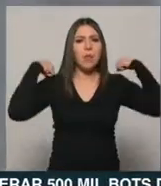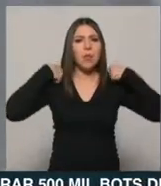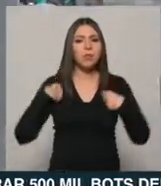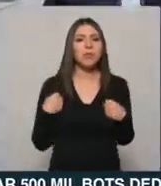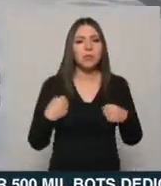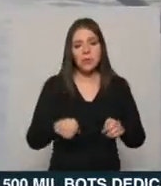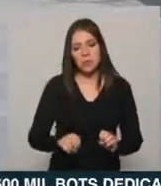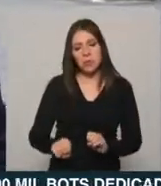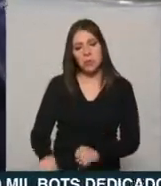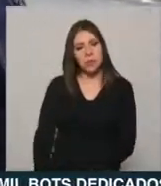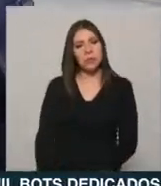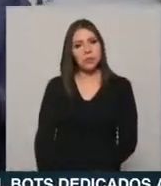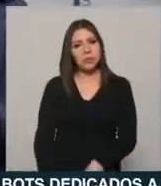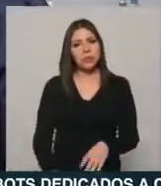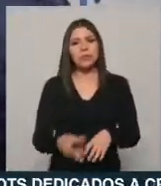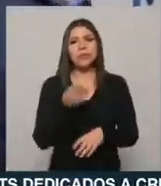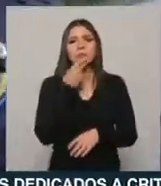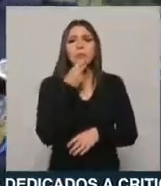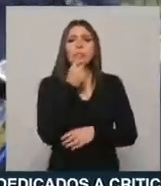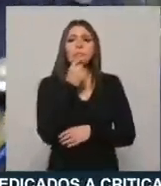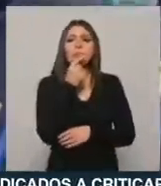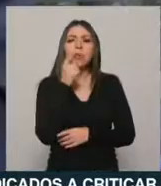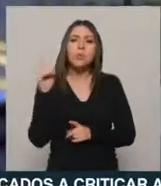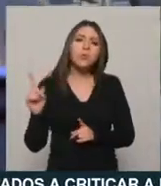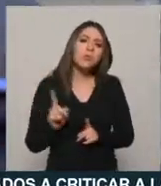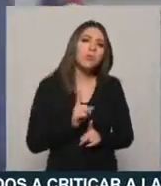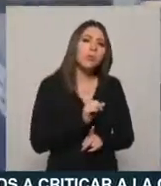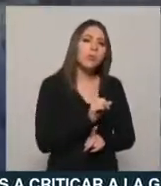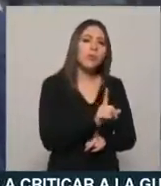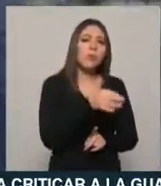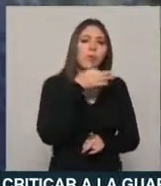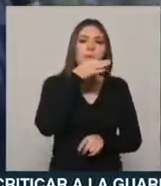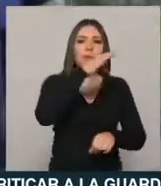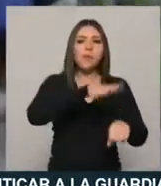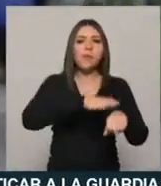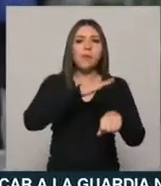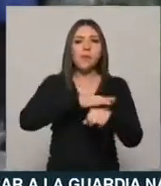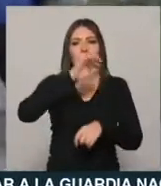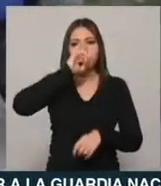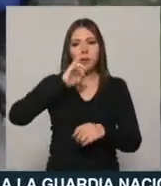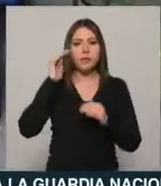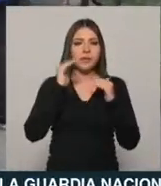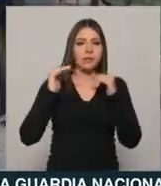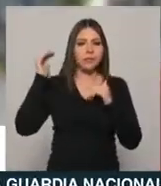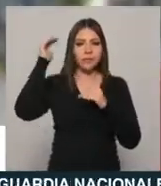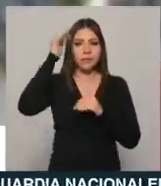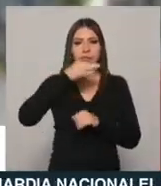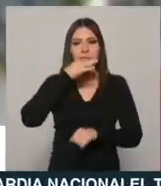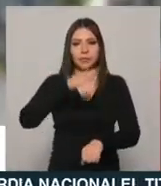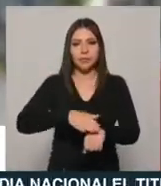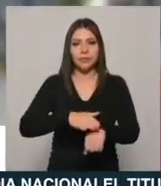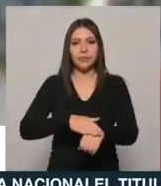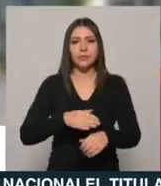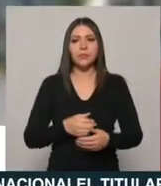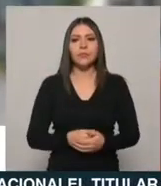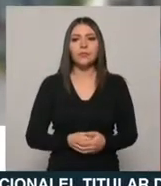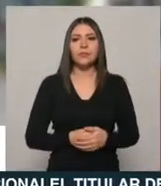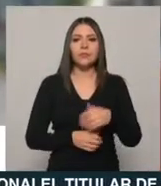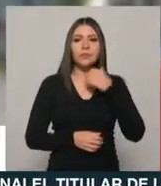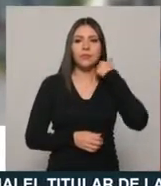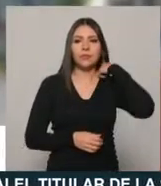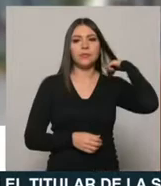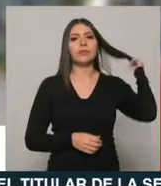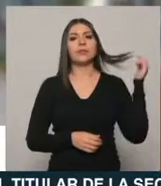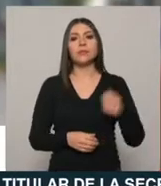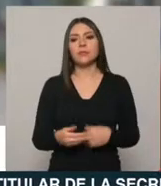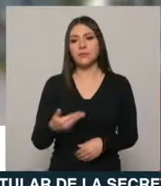que inmediatamente el policía informó a uno de sus superiores. Tomando mis medidas preventivas y conforme a